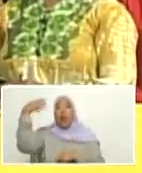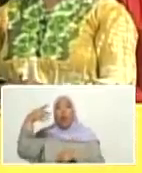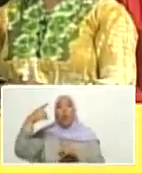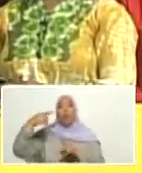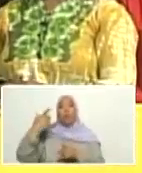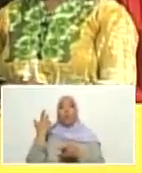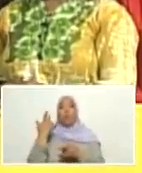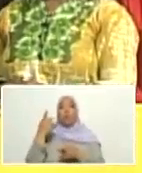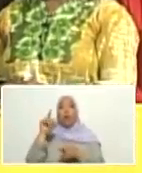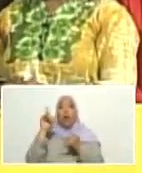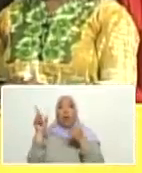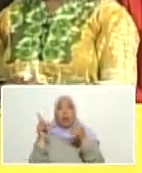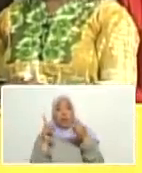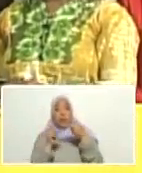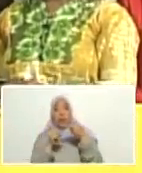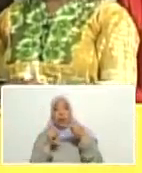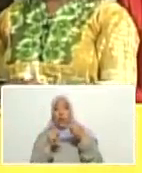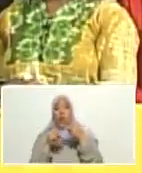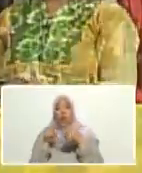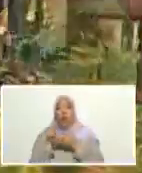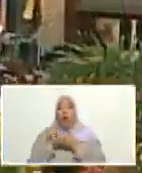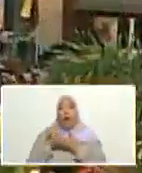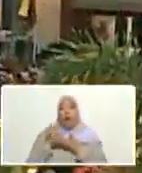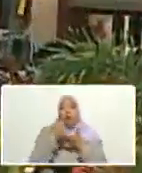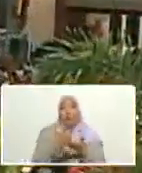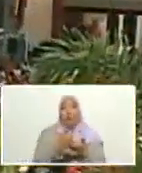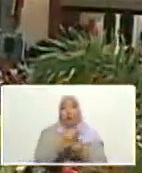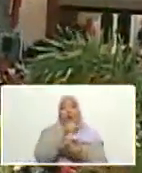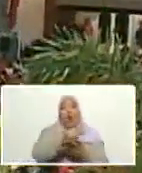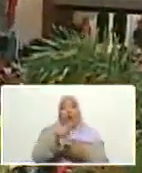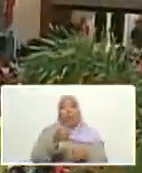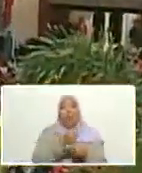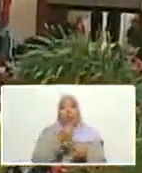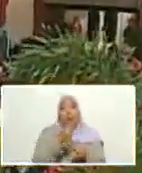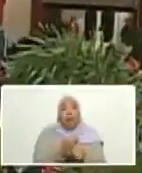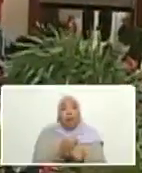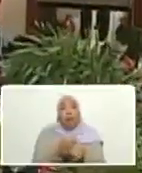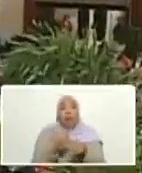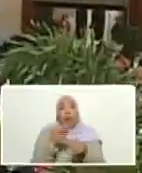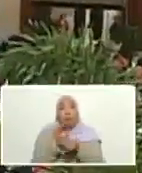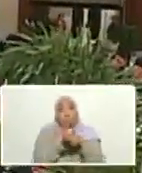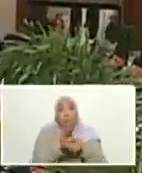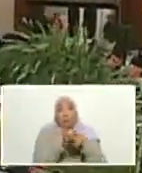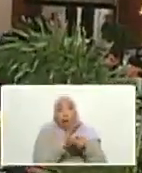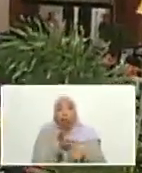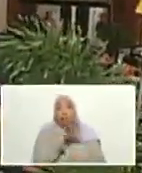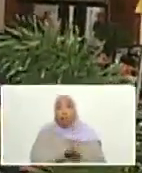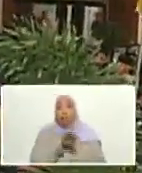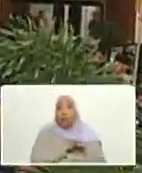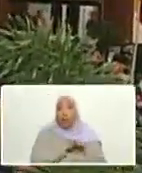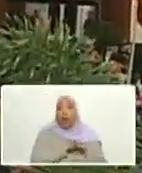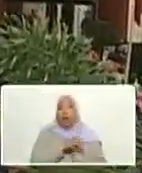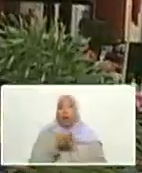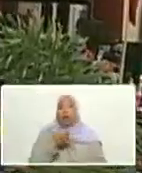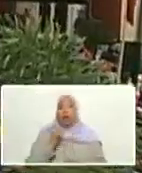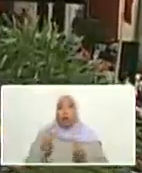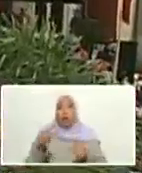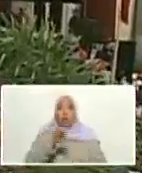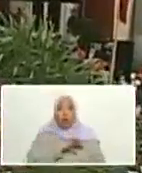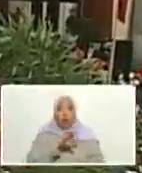expandir la protección social. Y a los trabajadores y trabajadoras les digo, en enero arranqué un